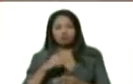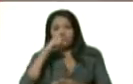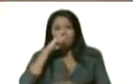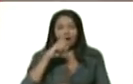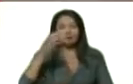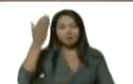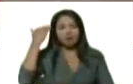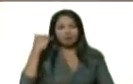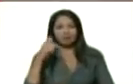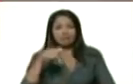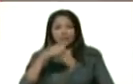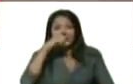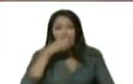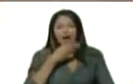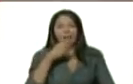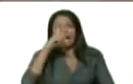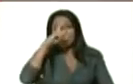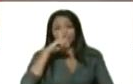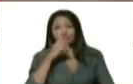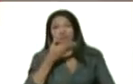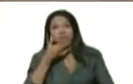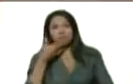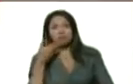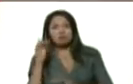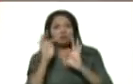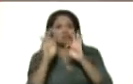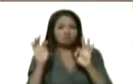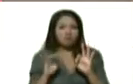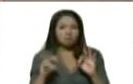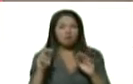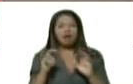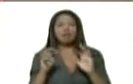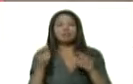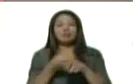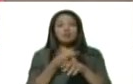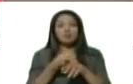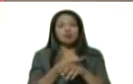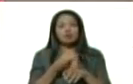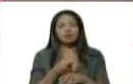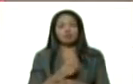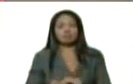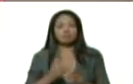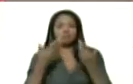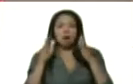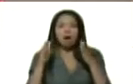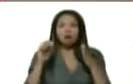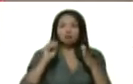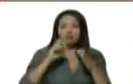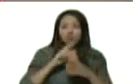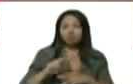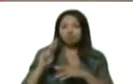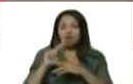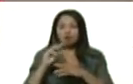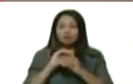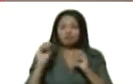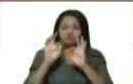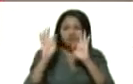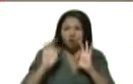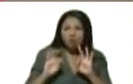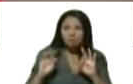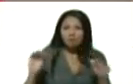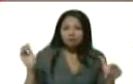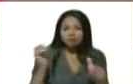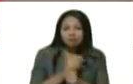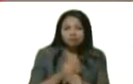este año mejor aún, como instrumento de gobierno popular, como instrumento para priorizar